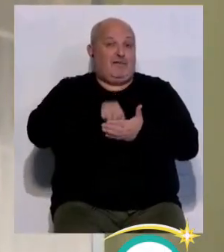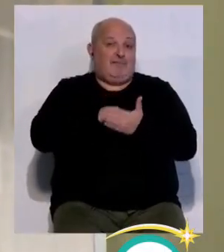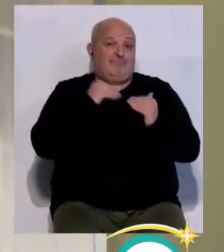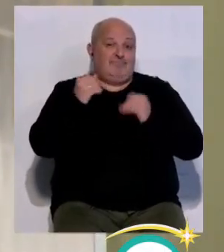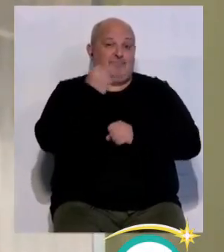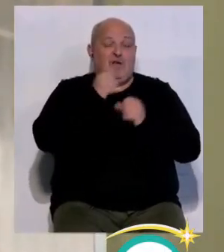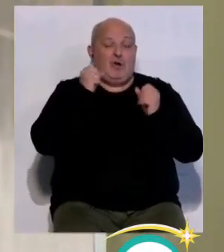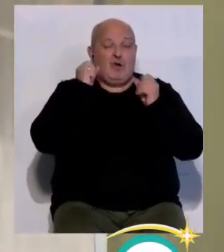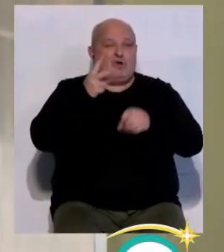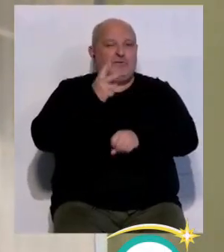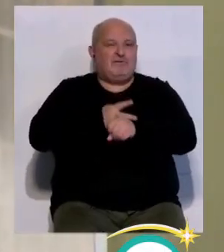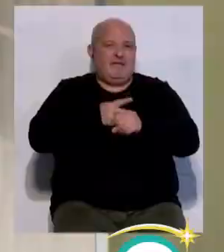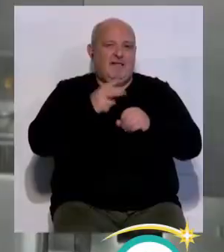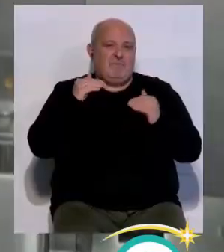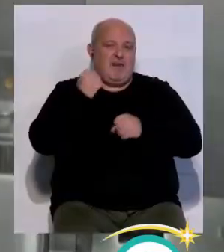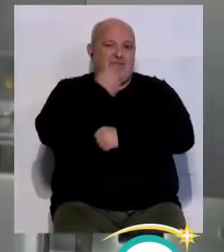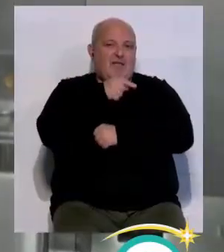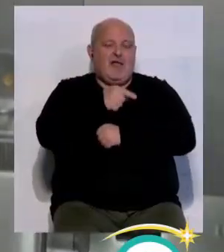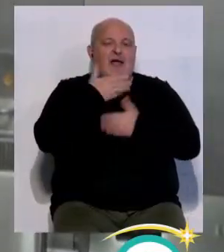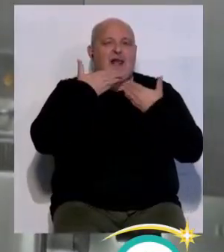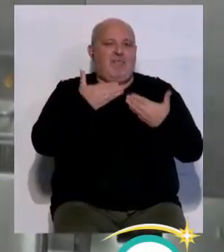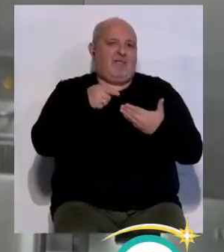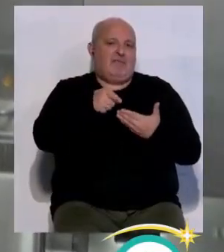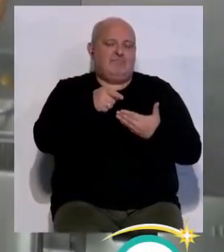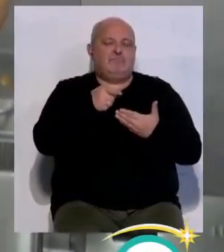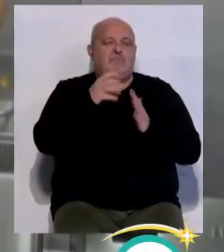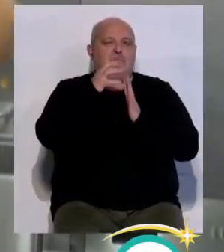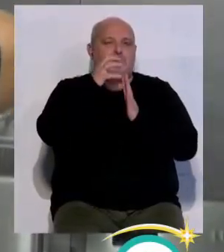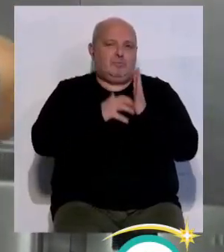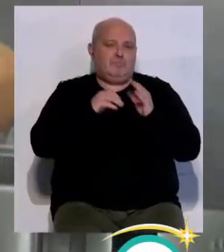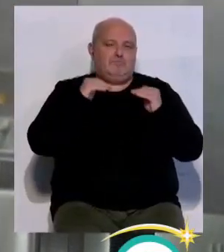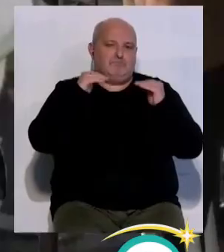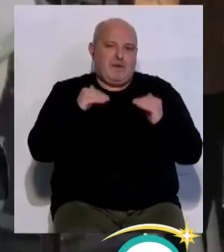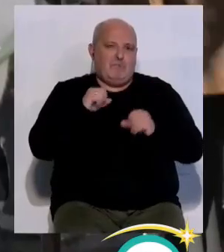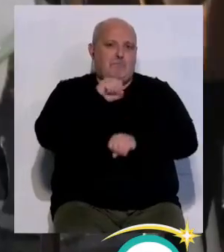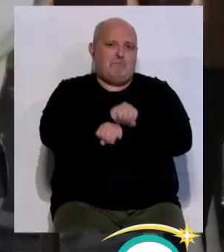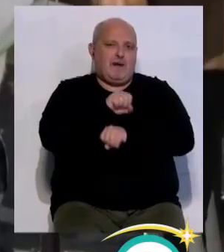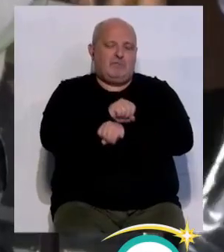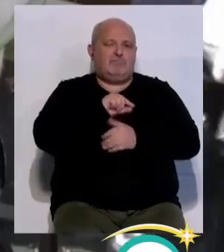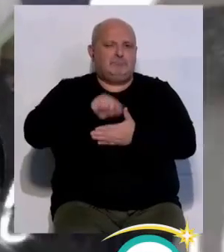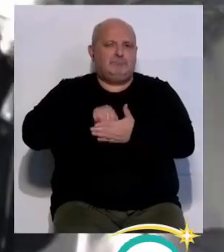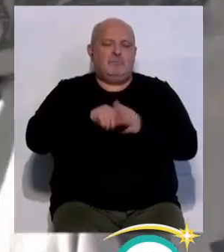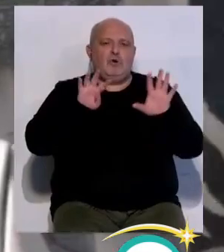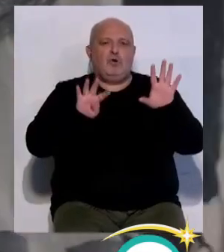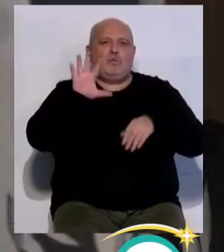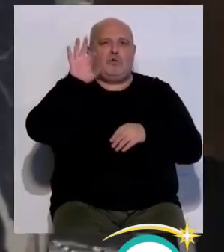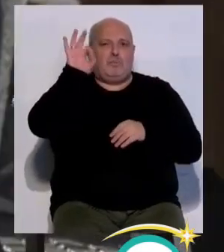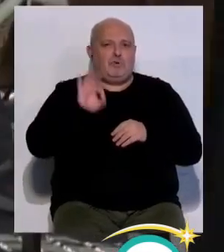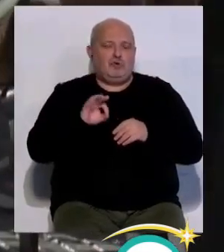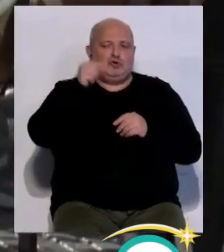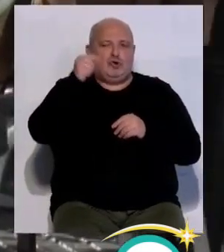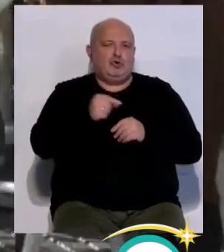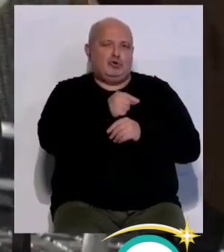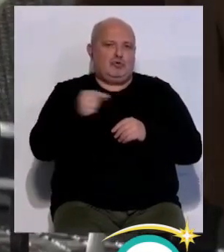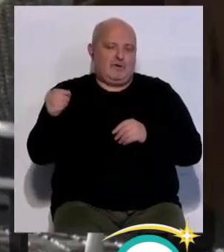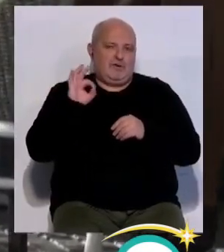contrataciones de hostelería por la campaña navideña son la principal razón de la bajada del paro en la provincia, al representar el 95% del total